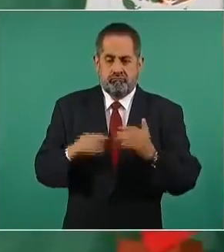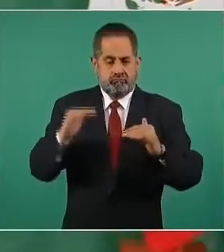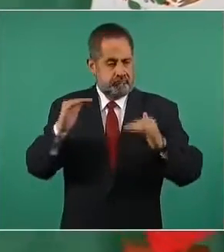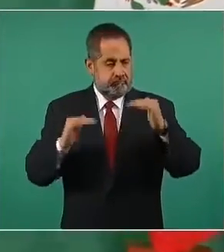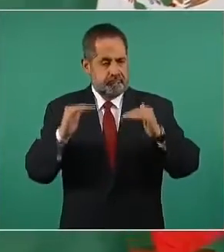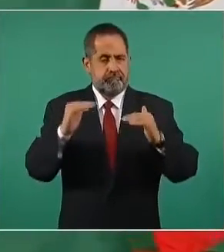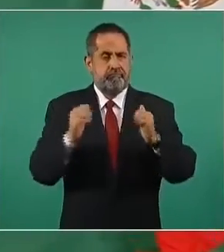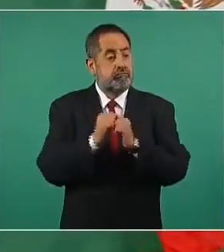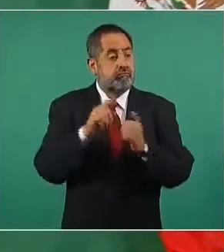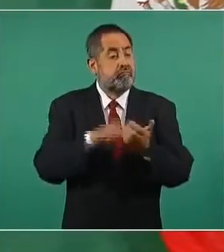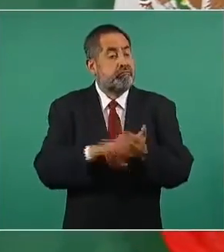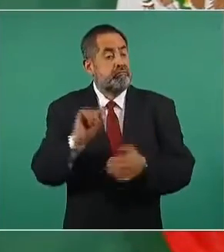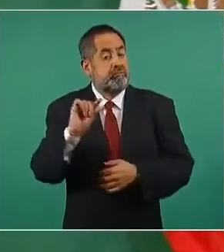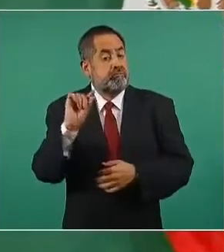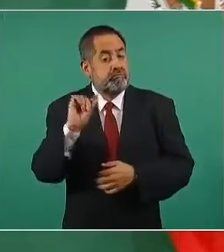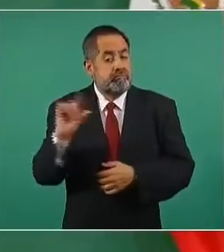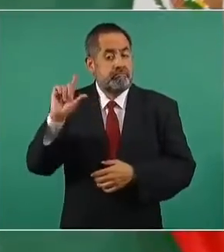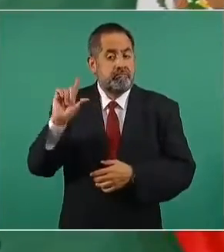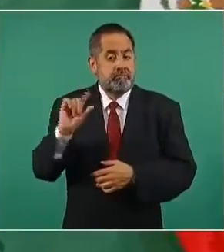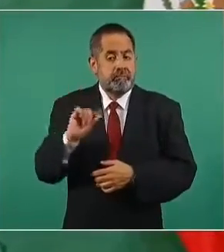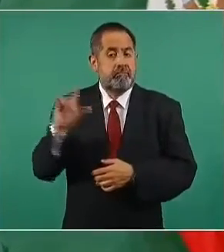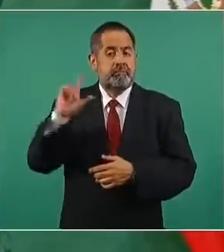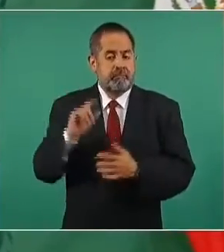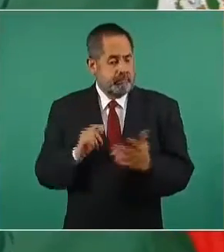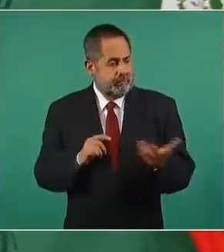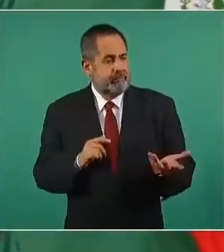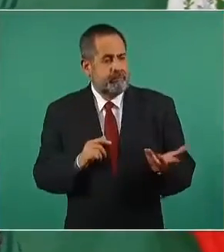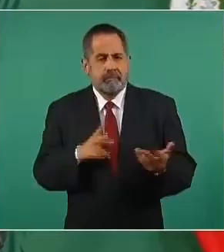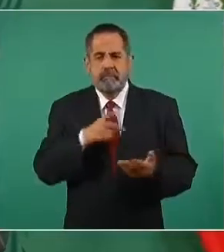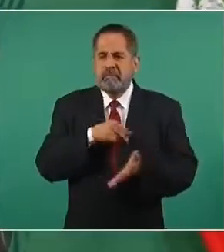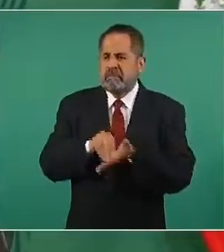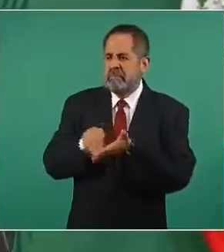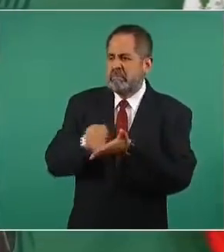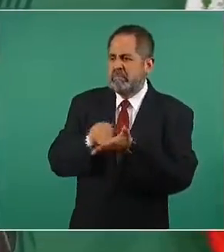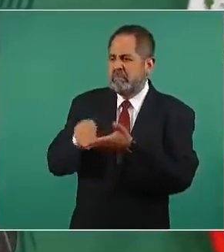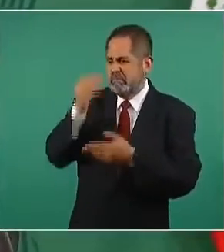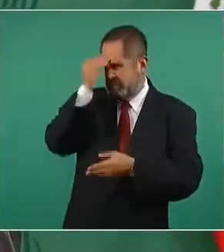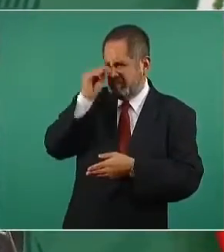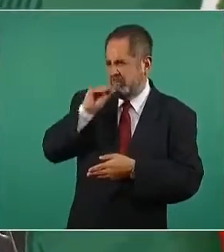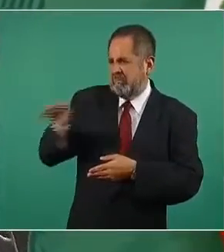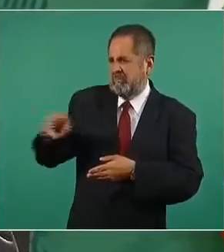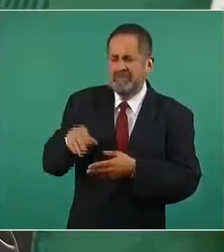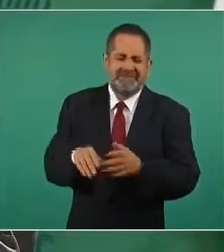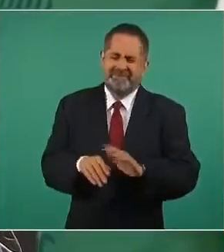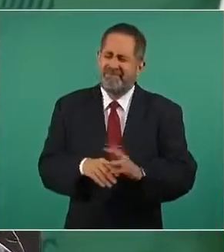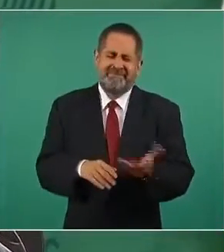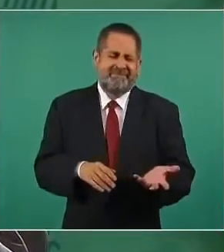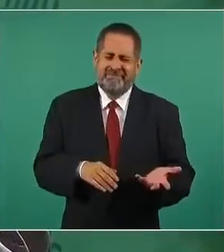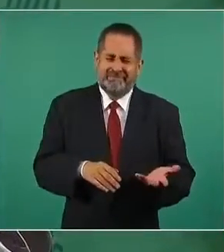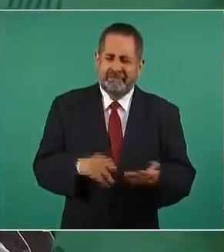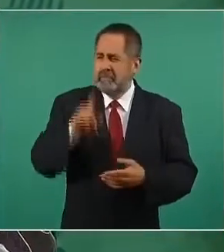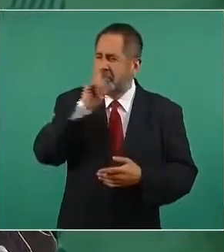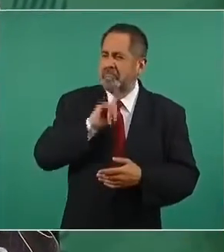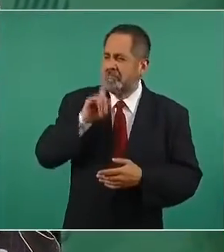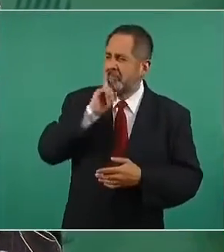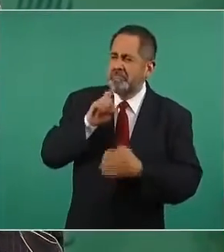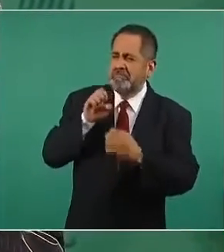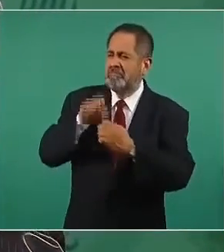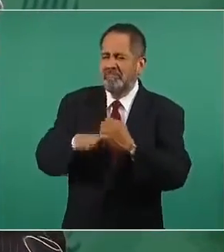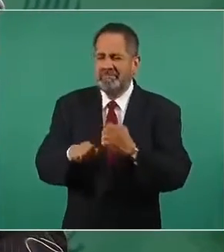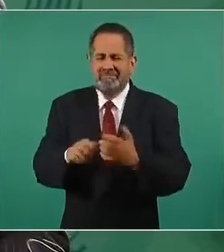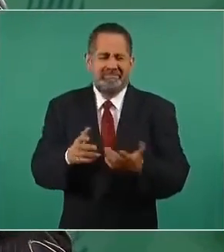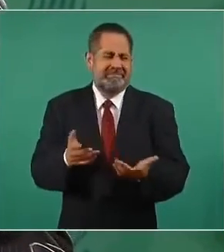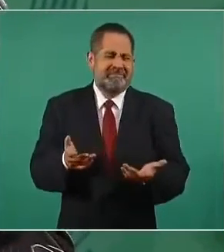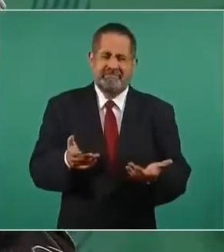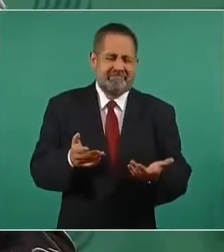haya profesionalismo, que no se calumnie, que no haya mentiras,